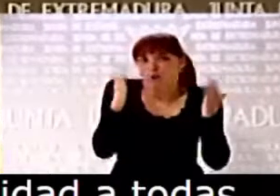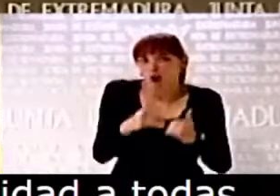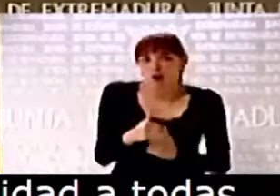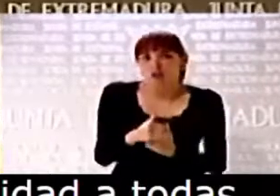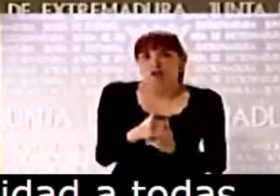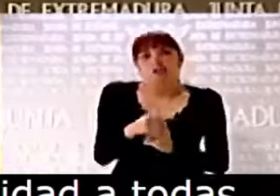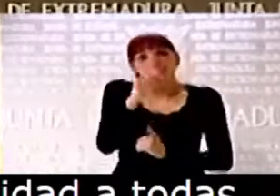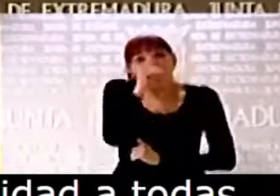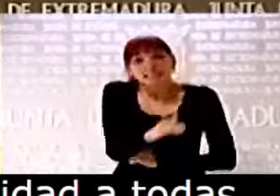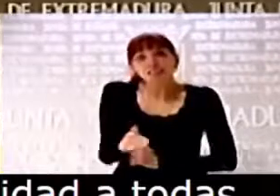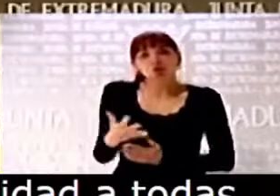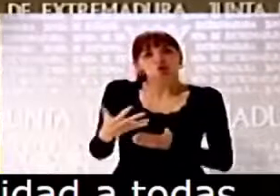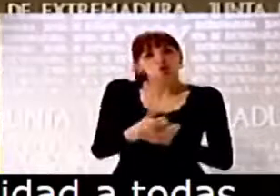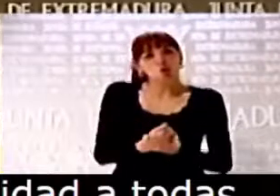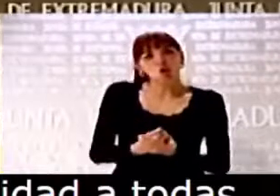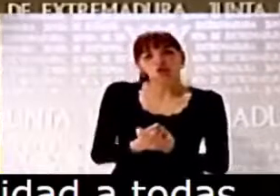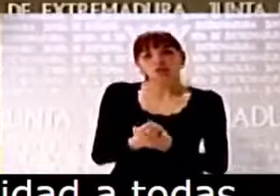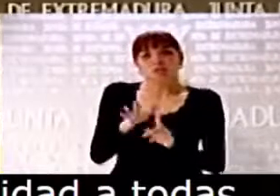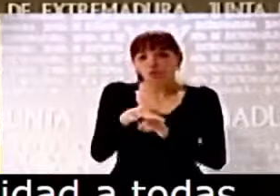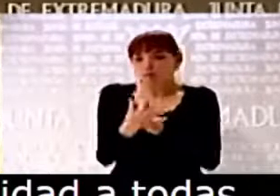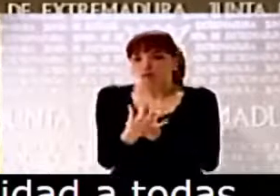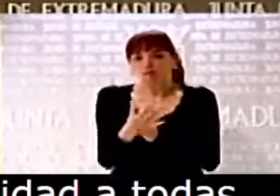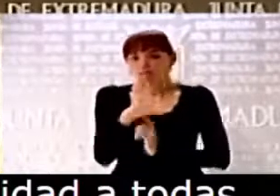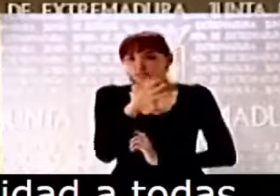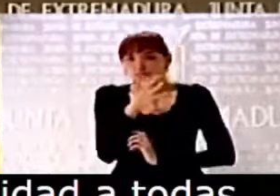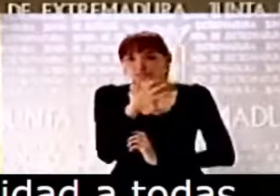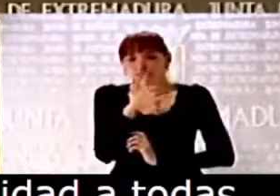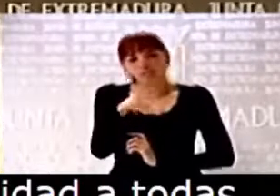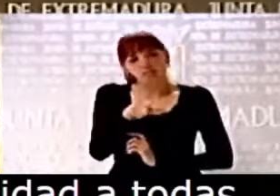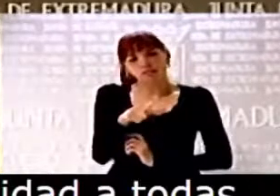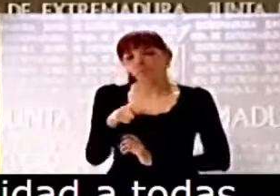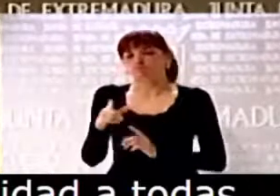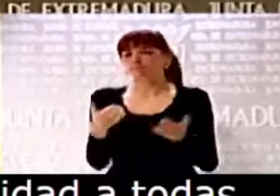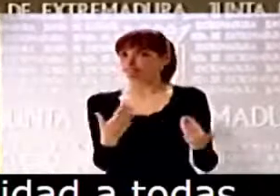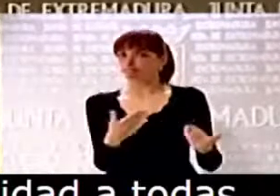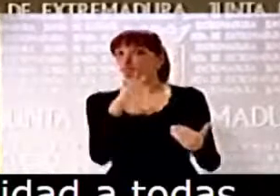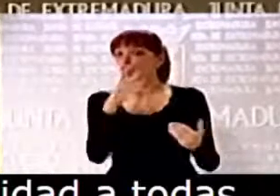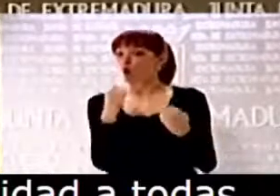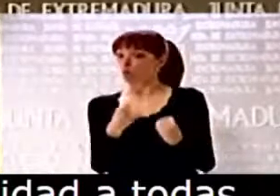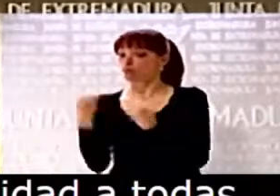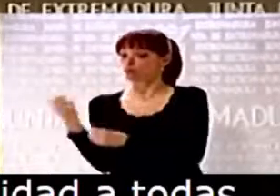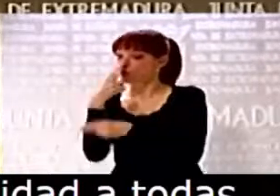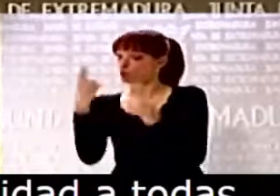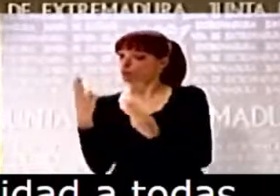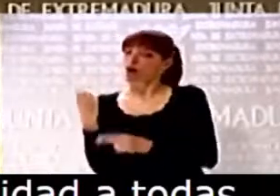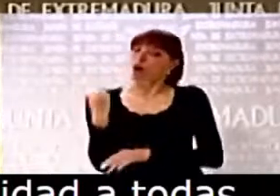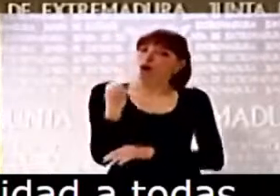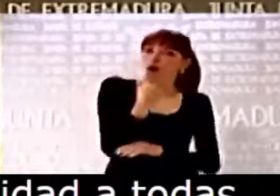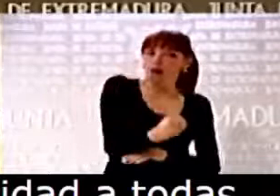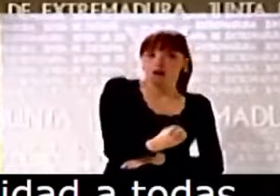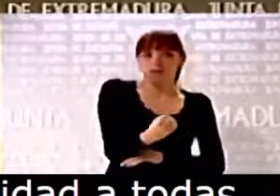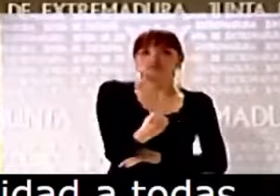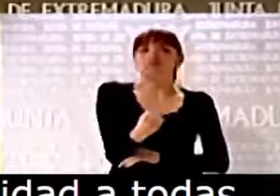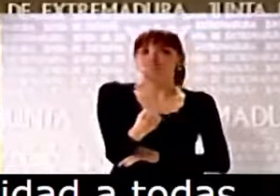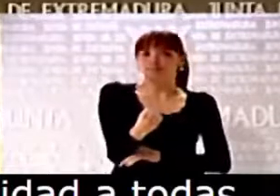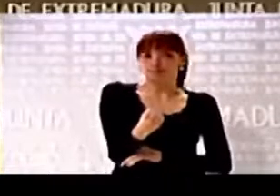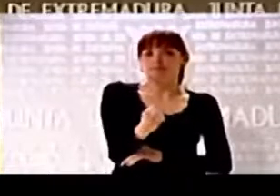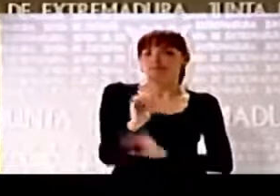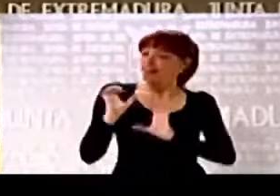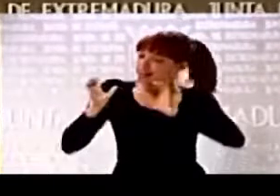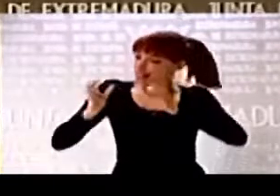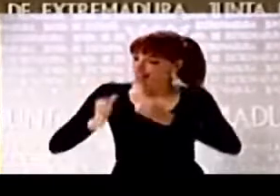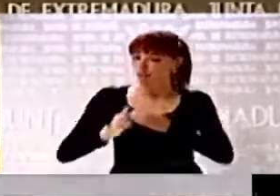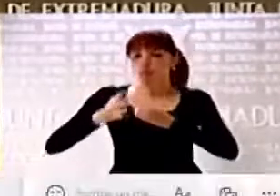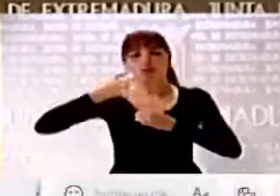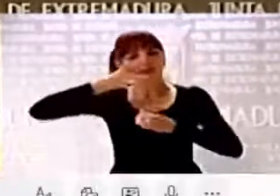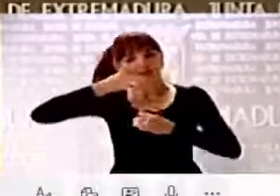esos niños con los entornos más desfavorecidos encuentren en las administraciones públicas personas y equipos que